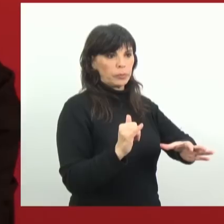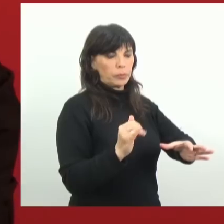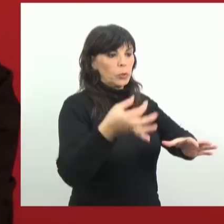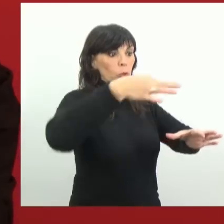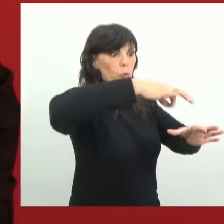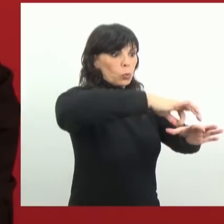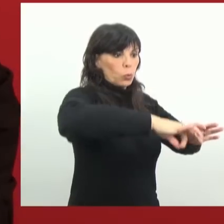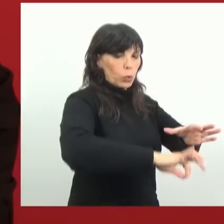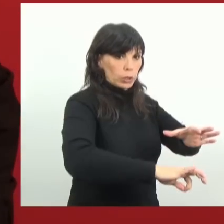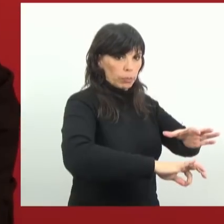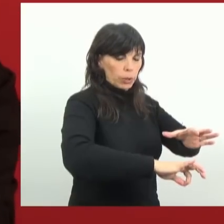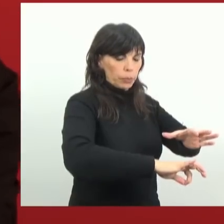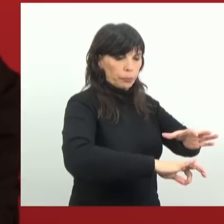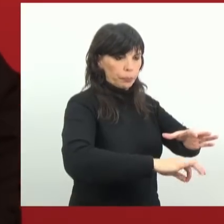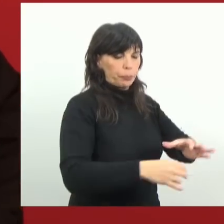incorruptible, spoga.